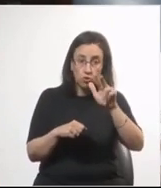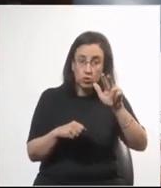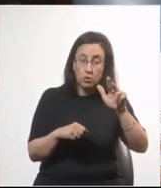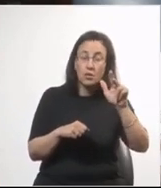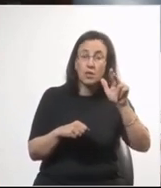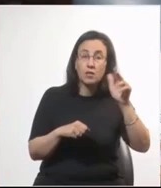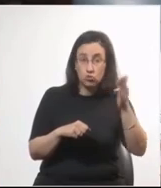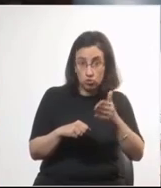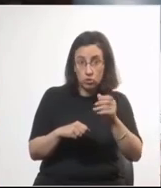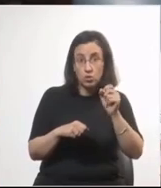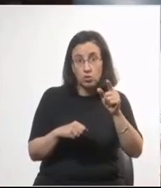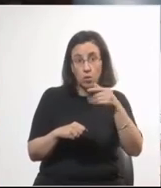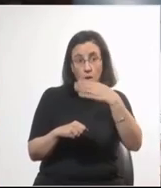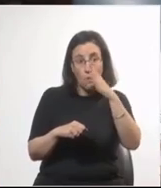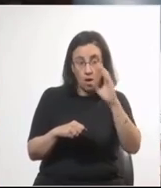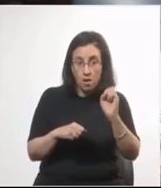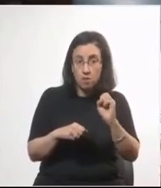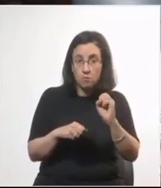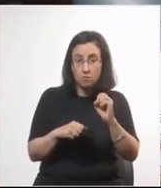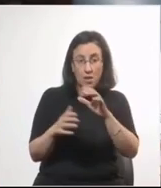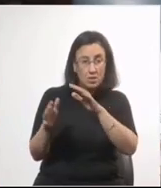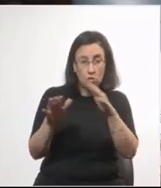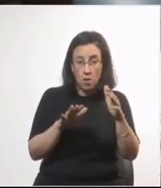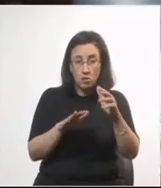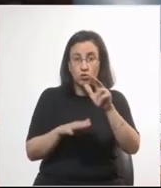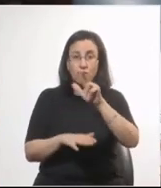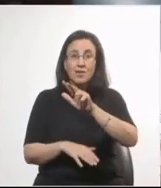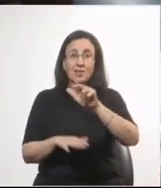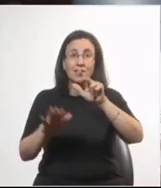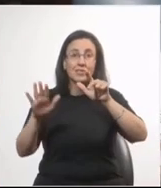53,3% del Producto Bruto Interno, lo que equivale a